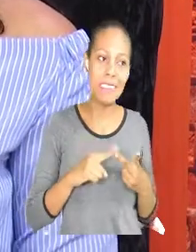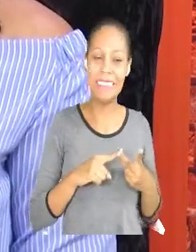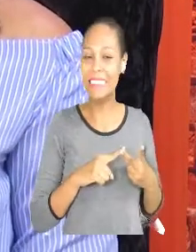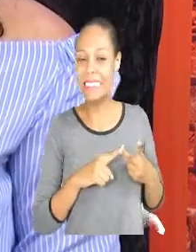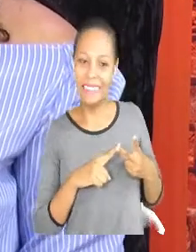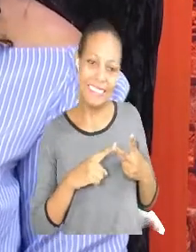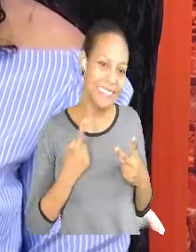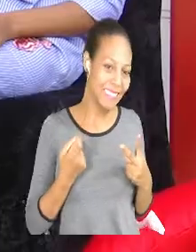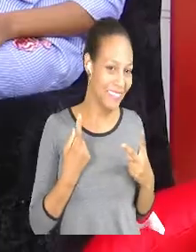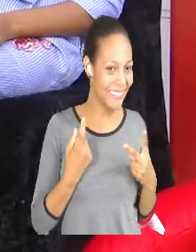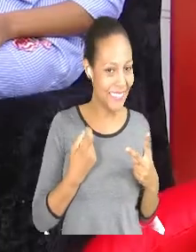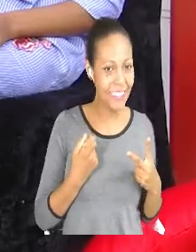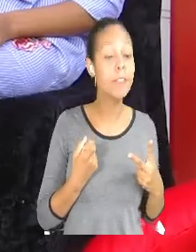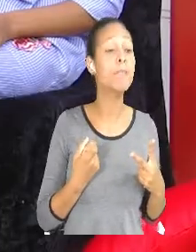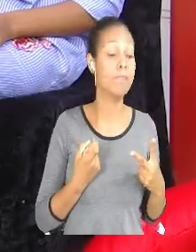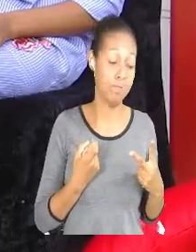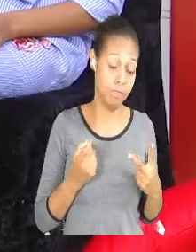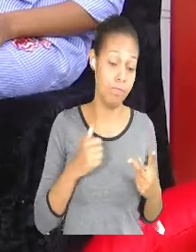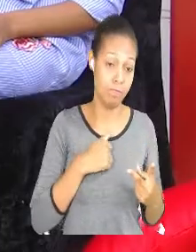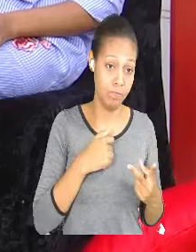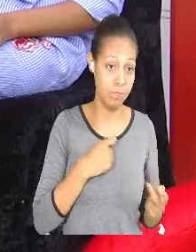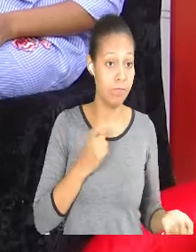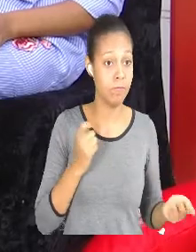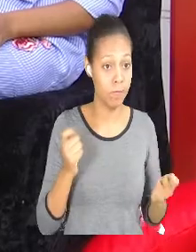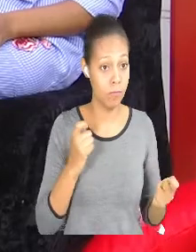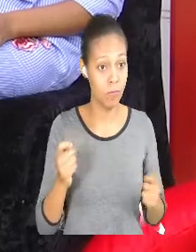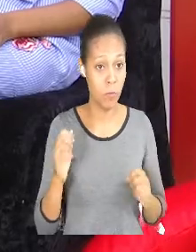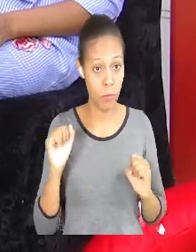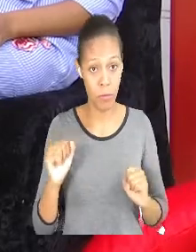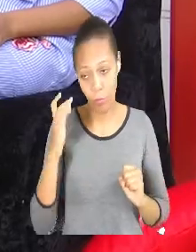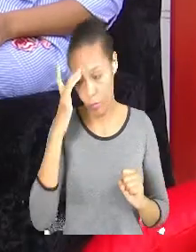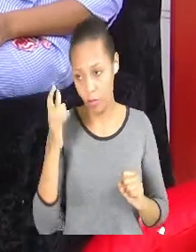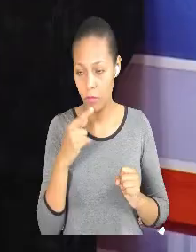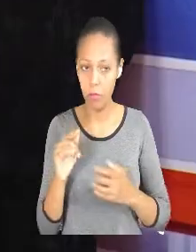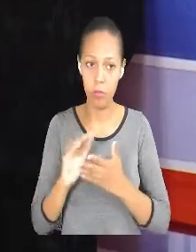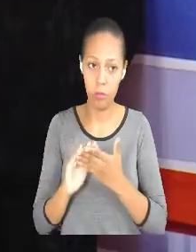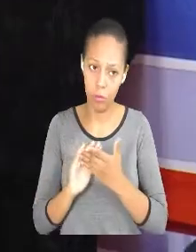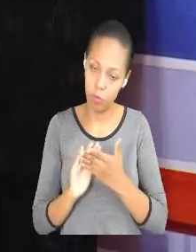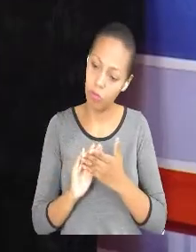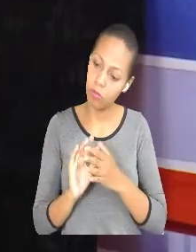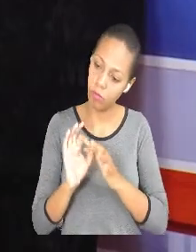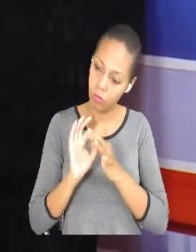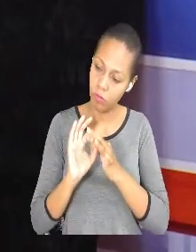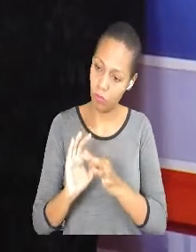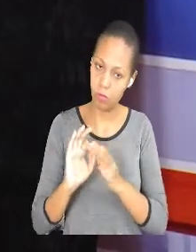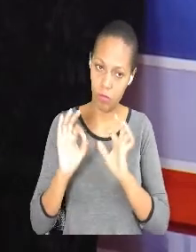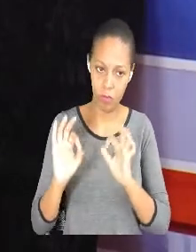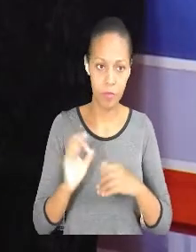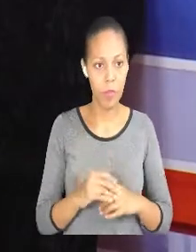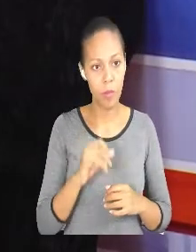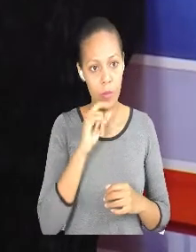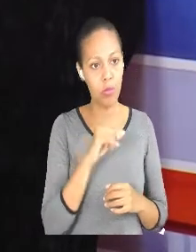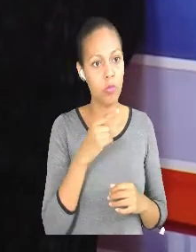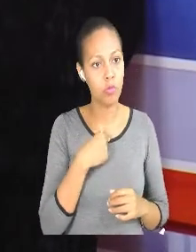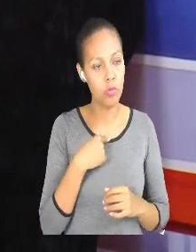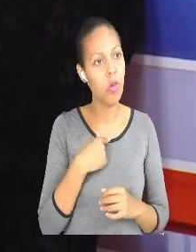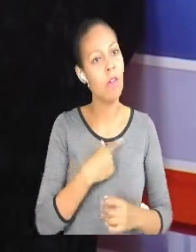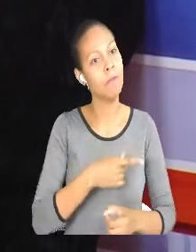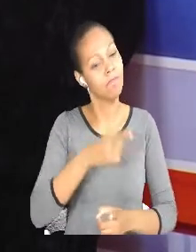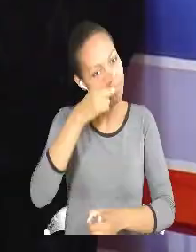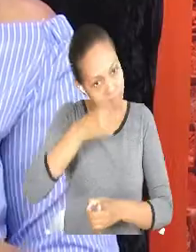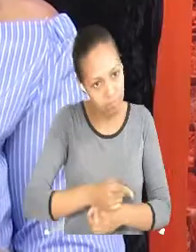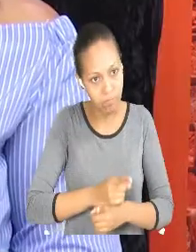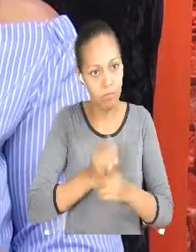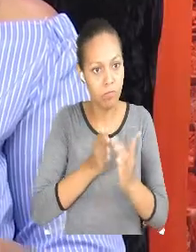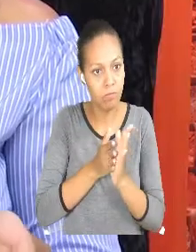llevar una mejor relación. Listo. ¿Por qué ser asertivos? Cuéntale a nuestros televidentes por qué ser asertivos. Bueno,